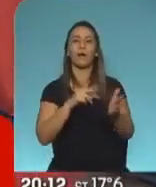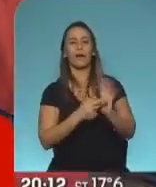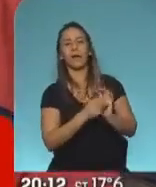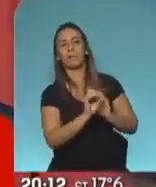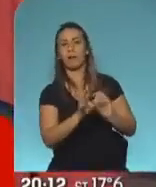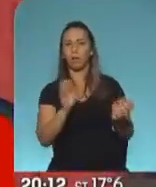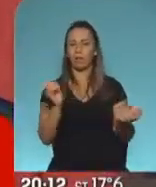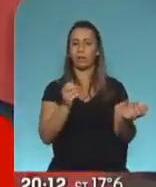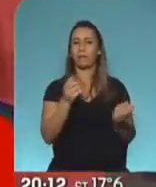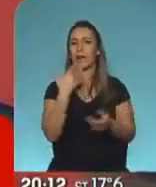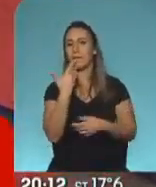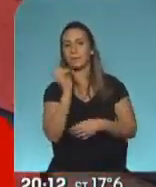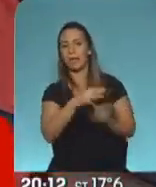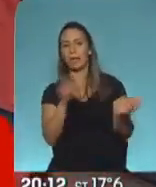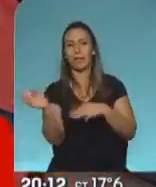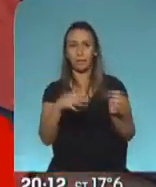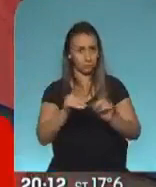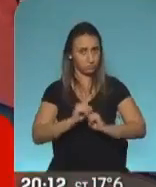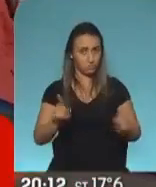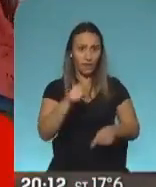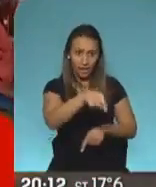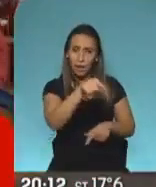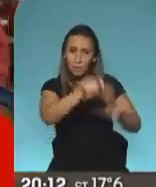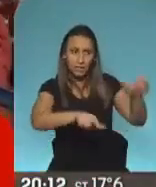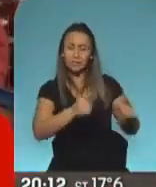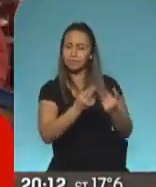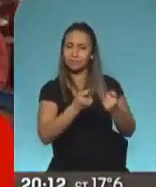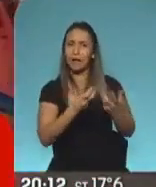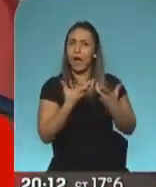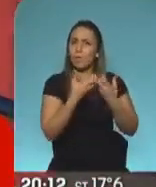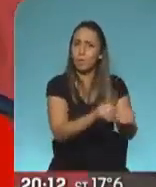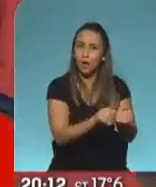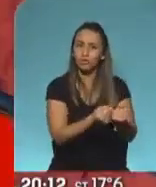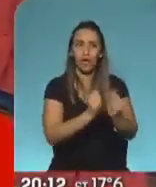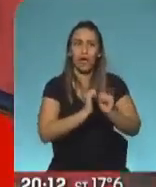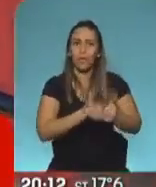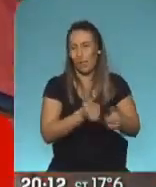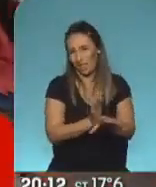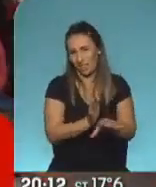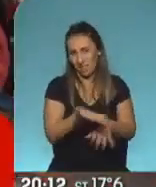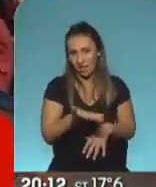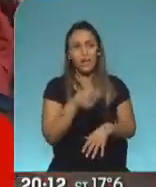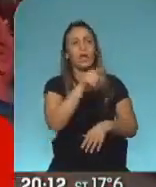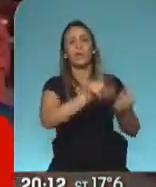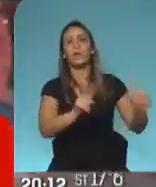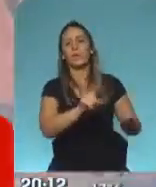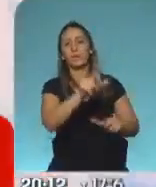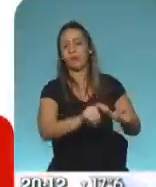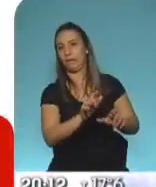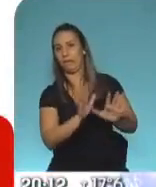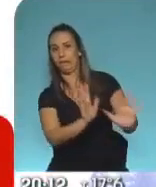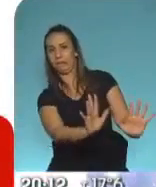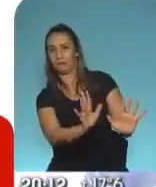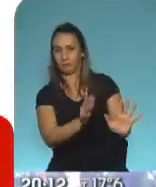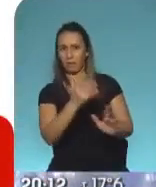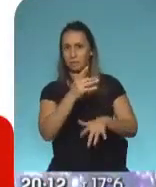seamos agentes. A esta gente hay que abrazarla, hay que entenderla, hay que comprenderla y hay que acompañarla. Esto no es un leprosario, son pacientes que